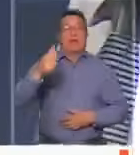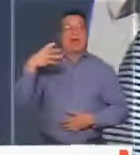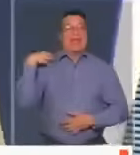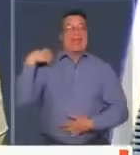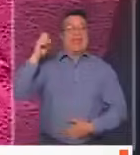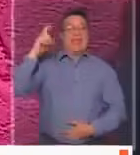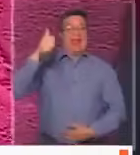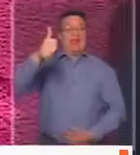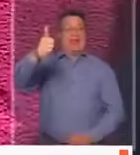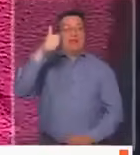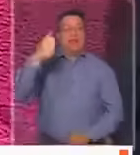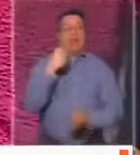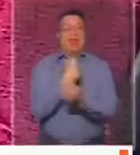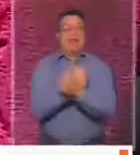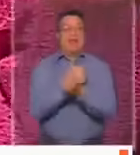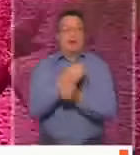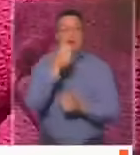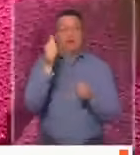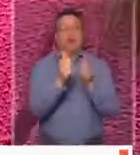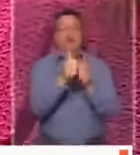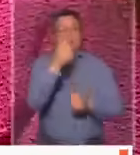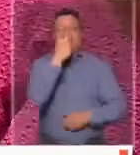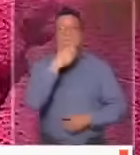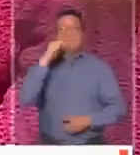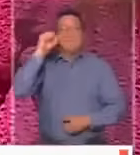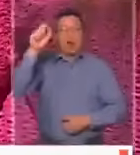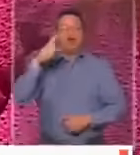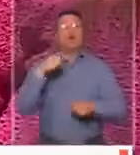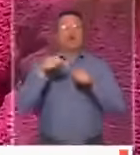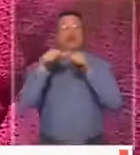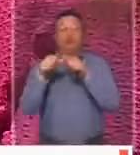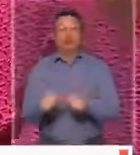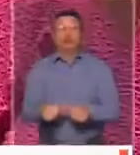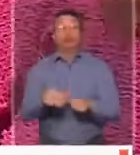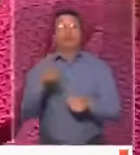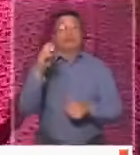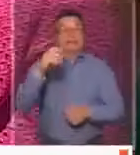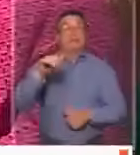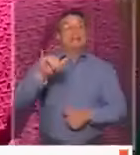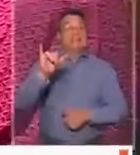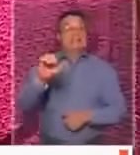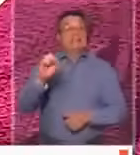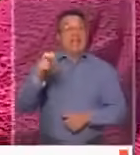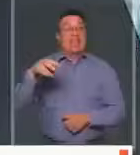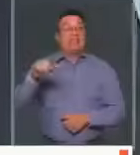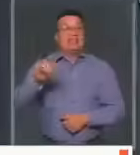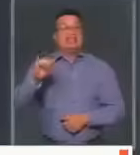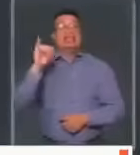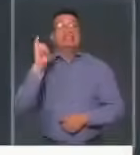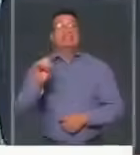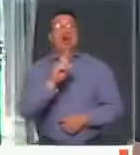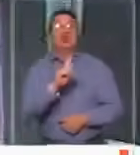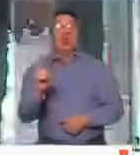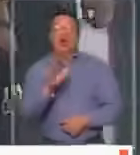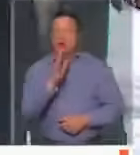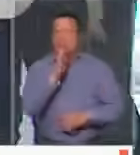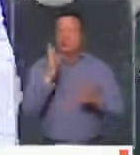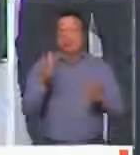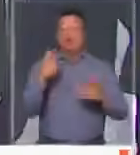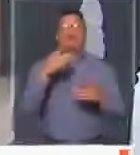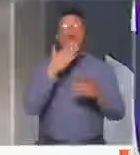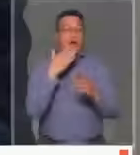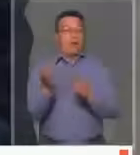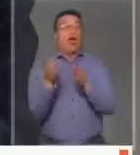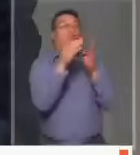con el presidente Boric tras la polémica generada sobre la permanencia de Ricardo Yáñez en su cargo. Una interrogante que se abrió tras la renuncia